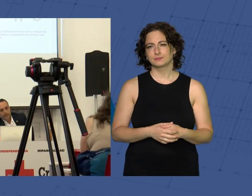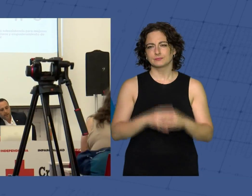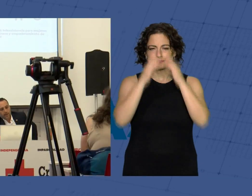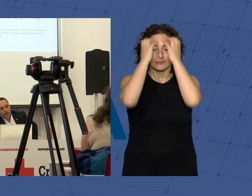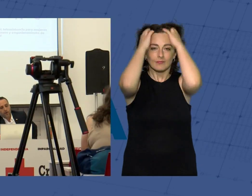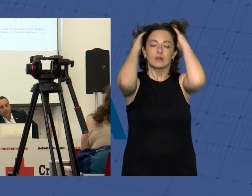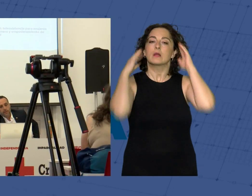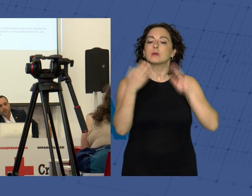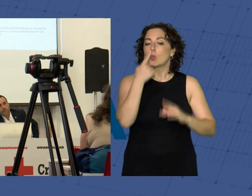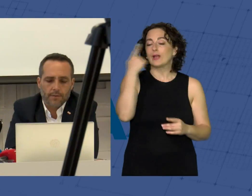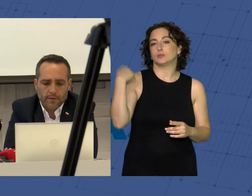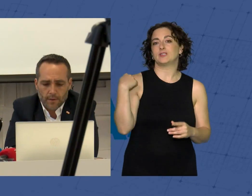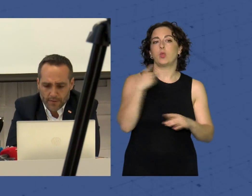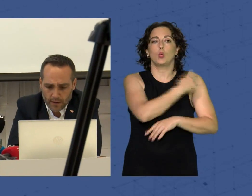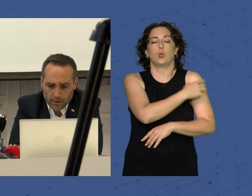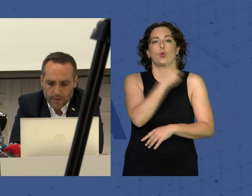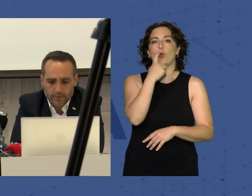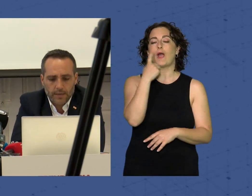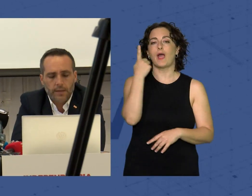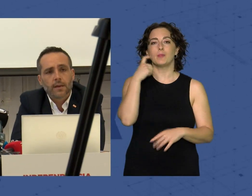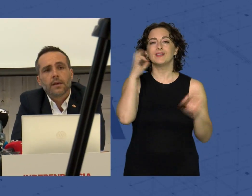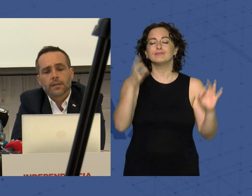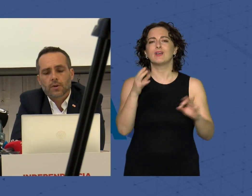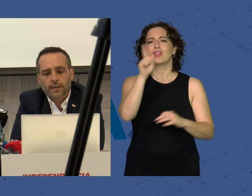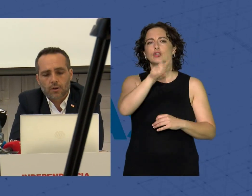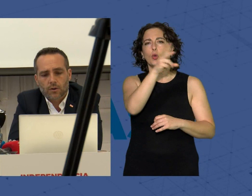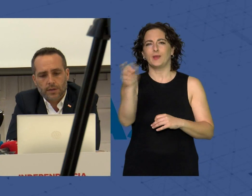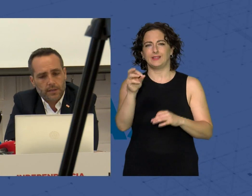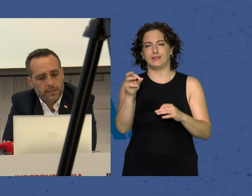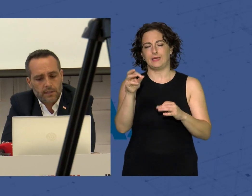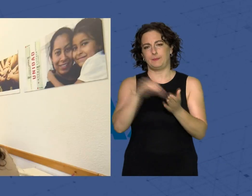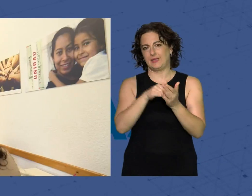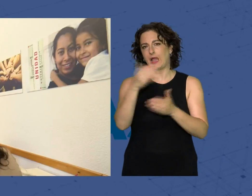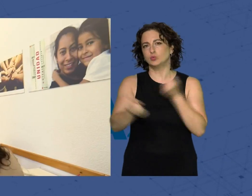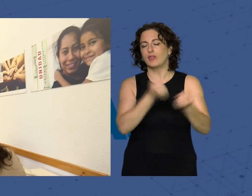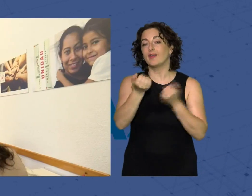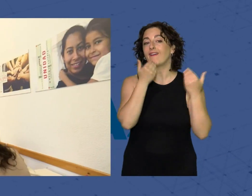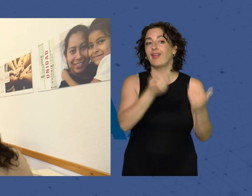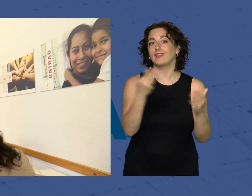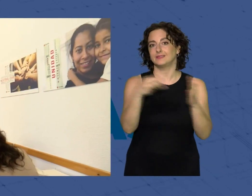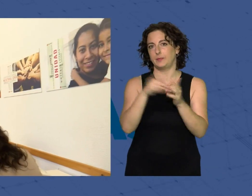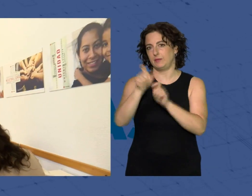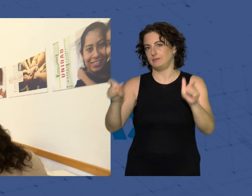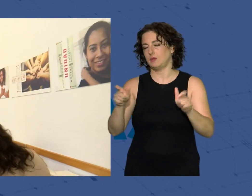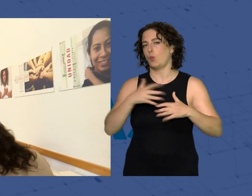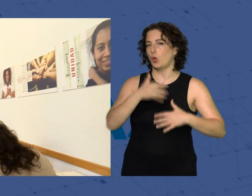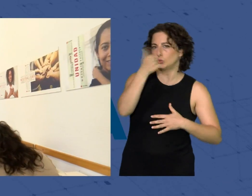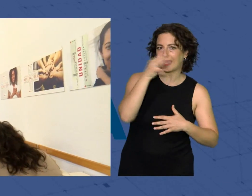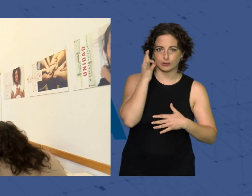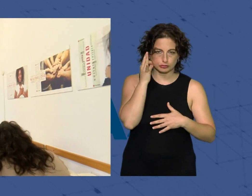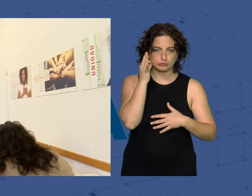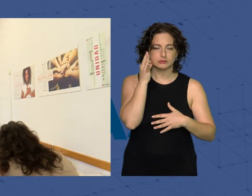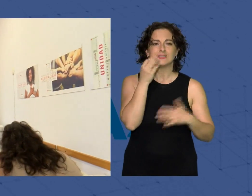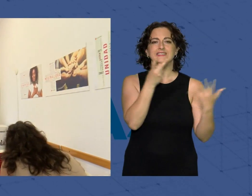Durante el pasado año, Cruz Roja Almería realizó 120.000 intervenciones gracias a sus 3.000 voluntarios y voluntarias en